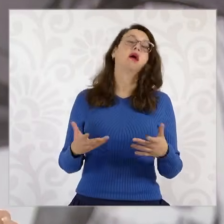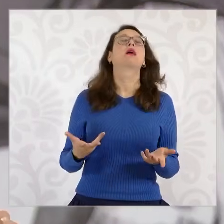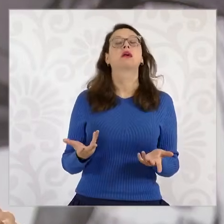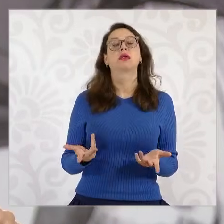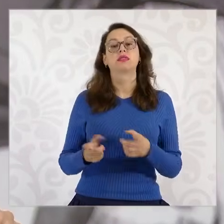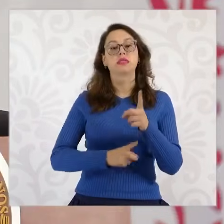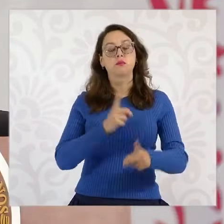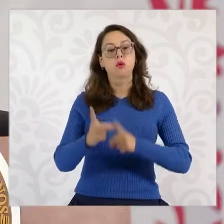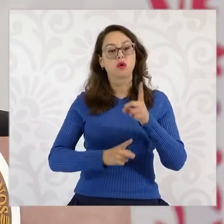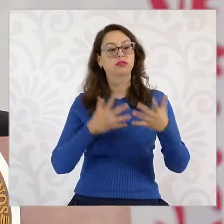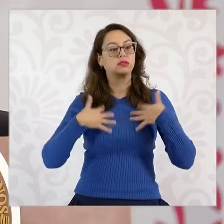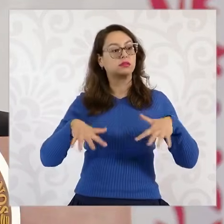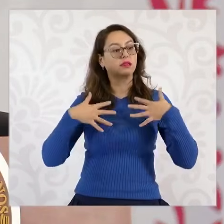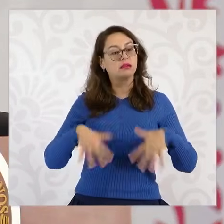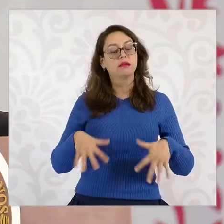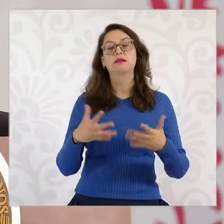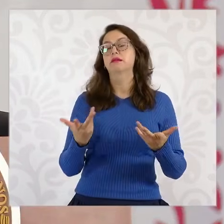uniforme deportivo